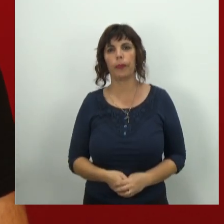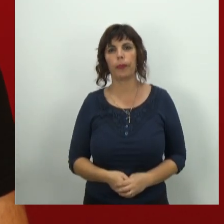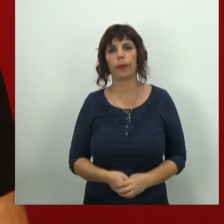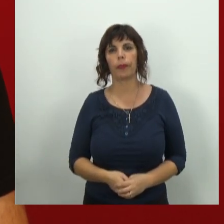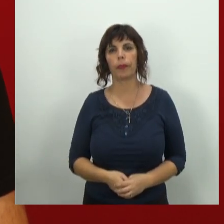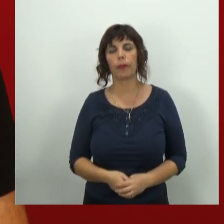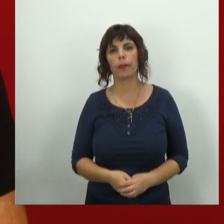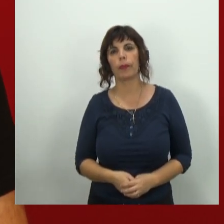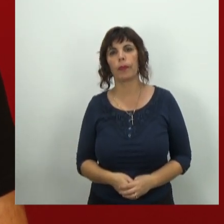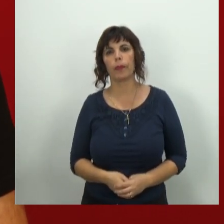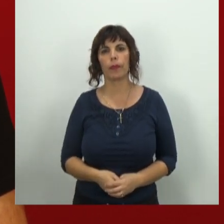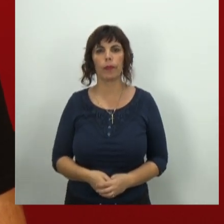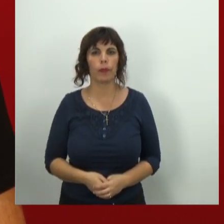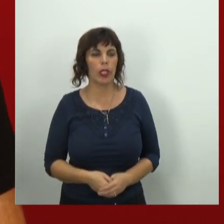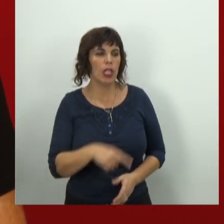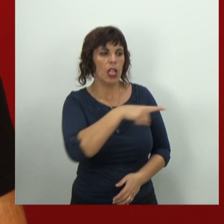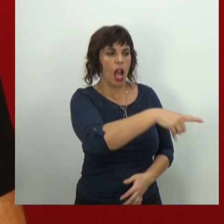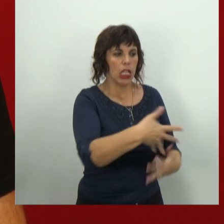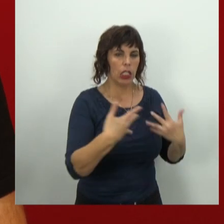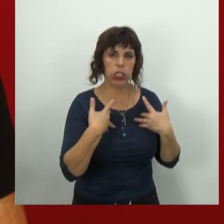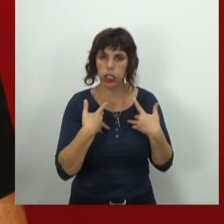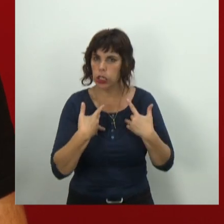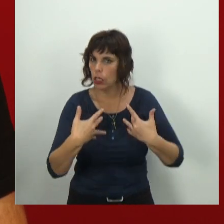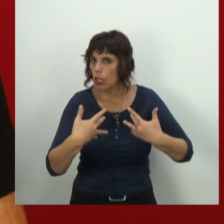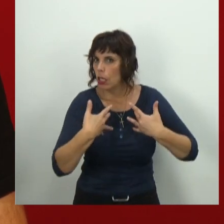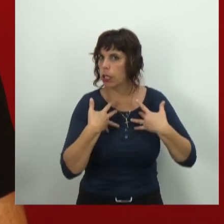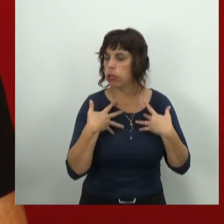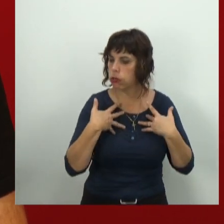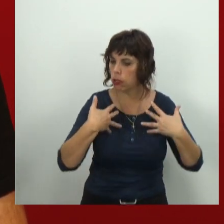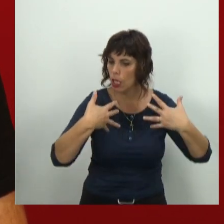Un atormento que no nos podemos imaginar.